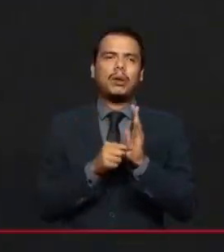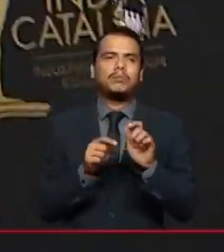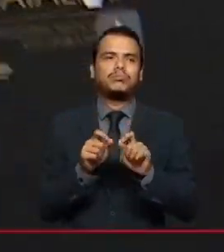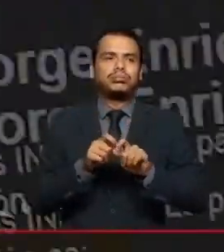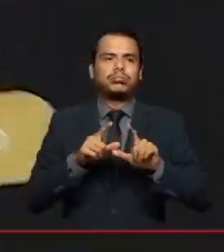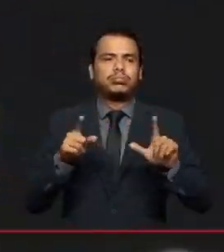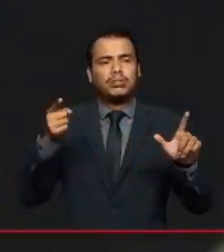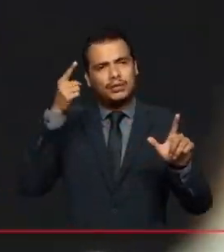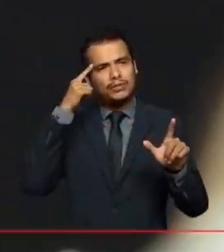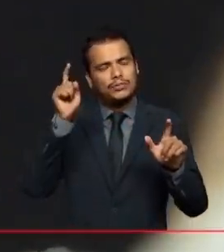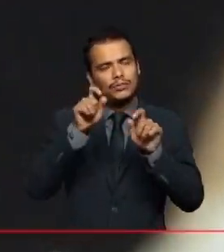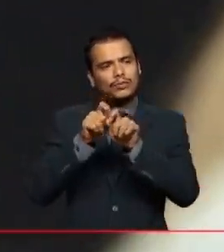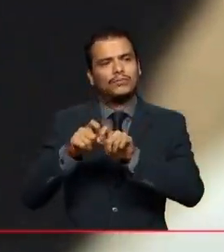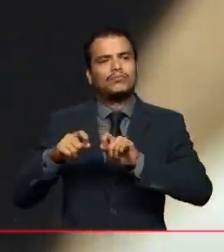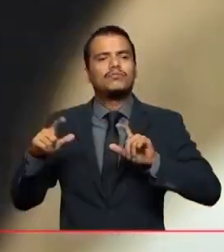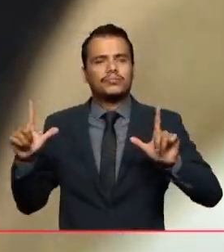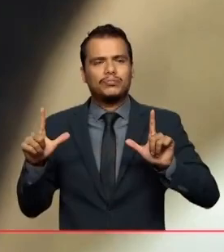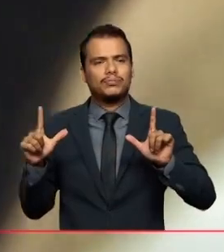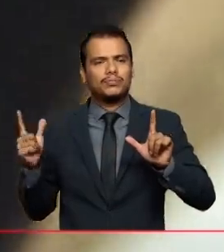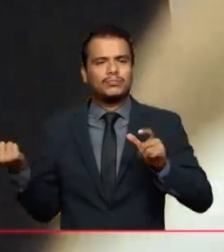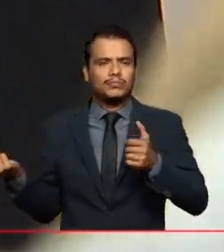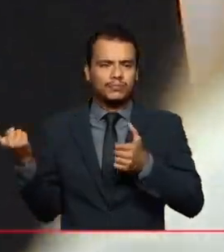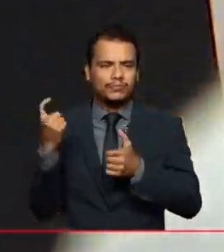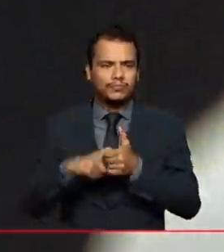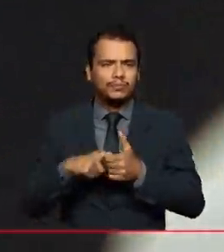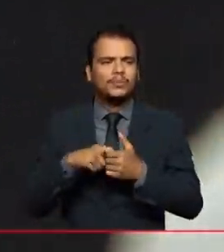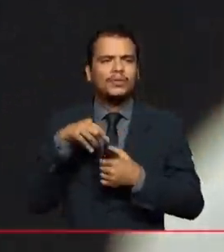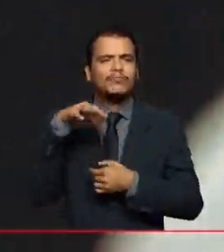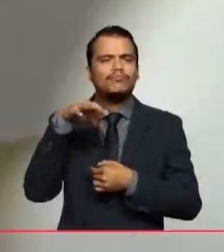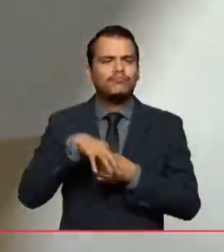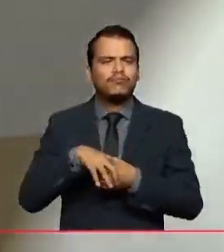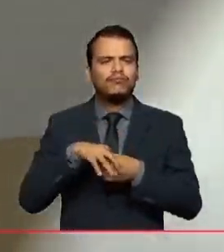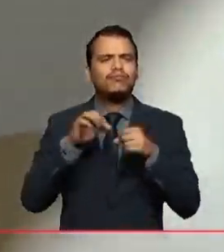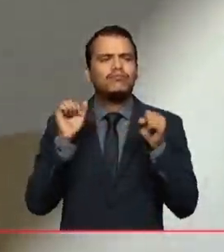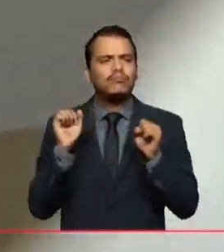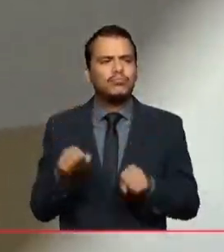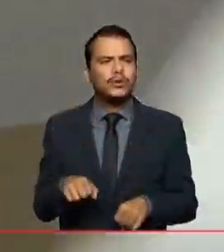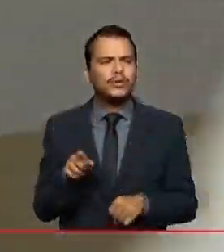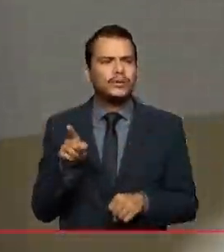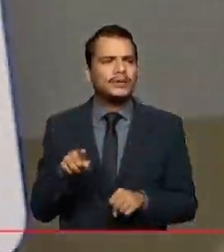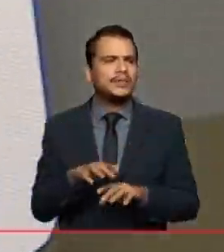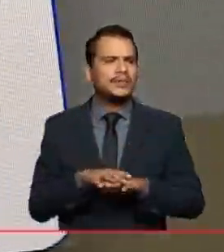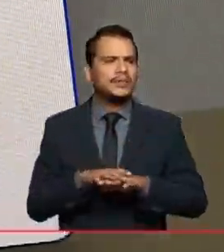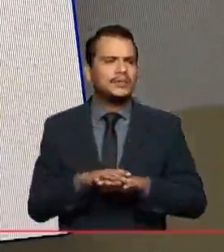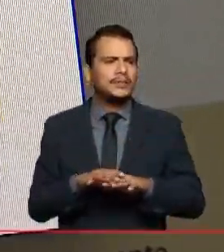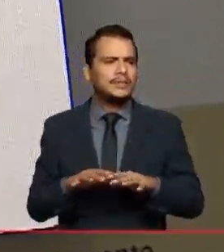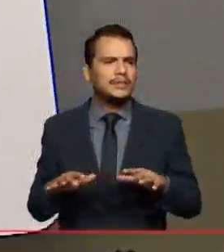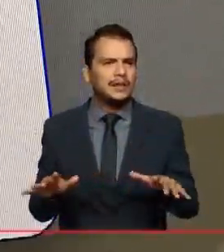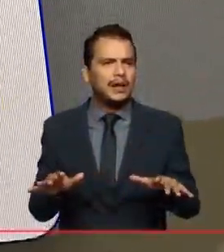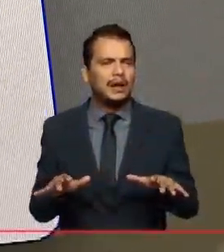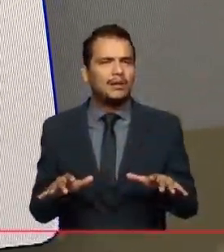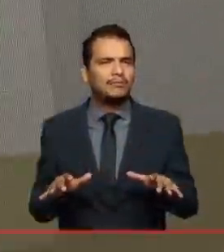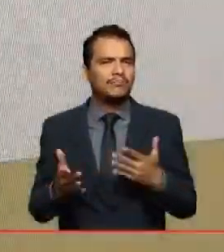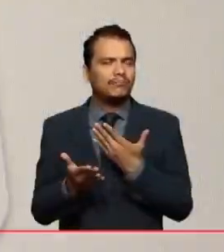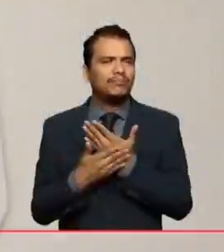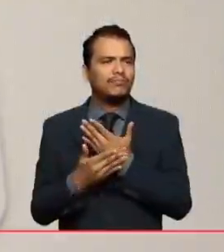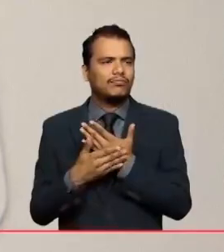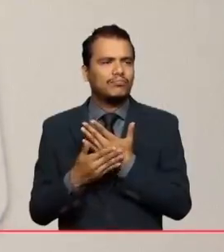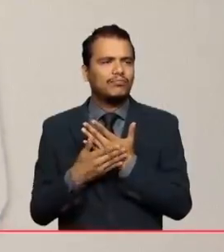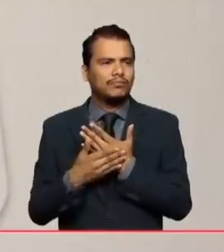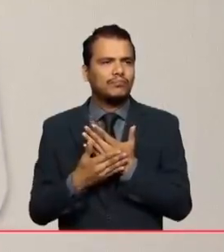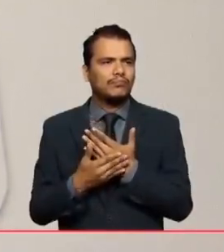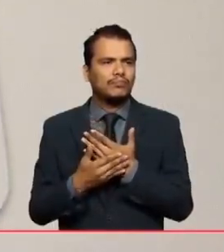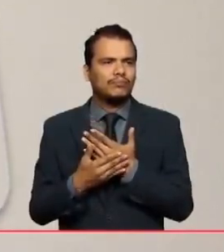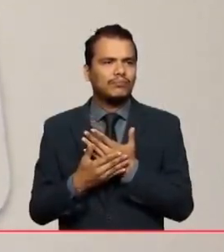correo. Automáticamente volverá a la página de los premios India Catalina, donde encontrará una notificación confirmando su correo.